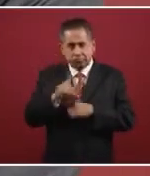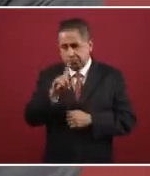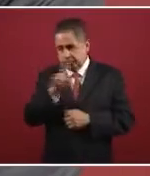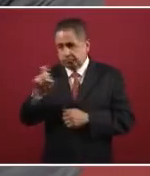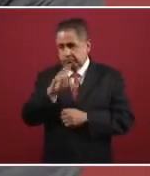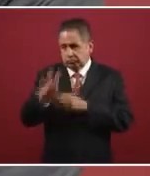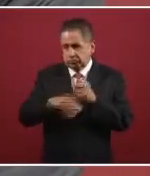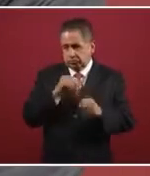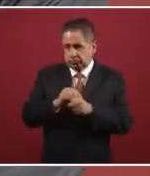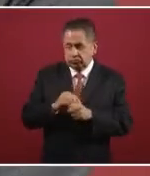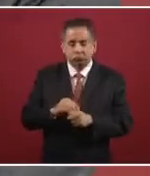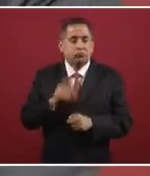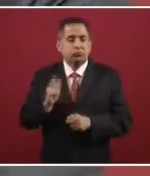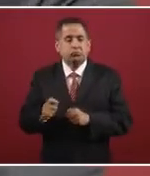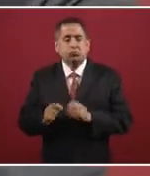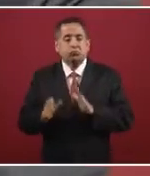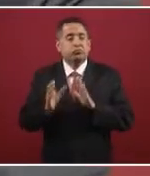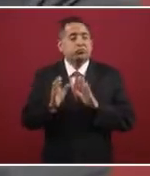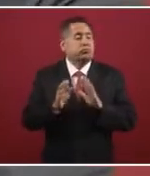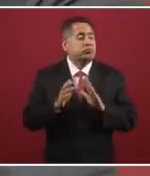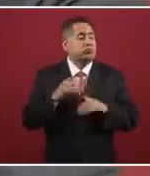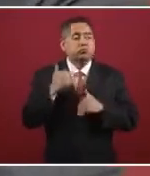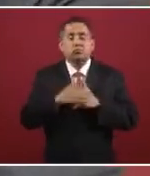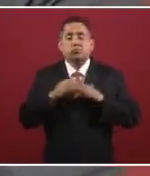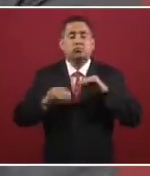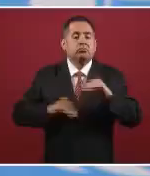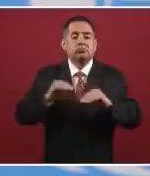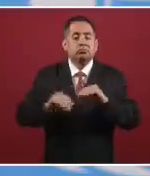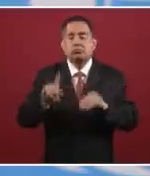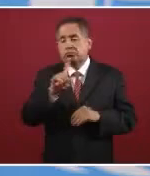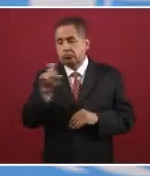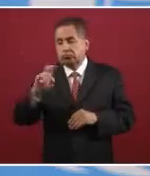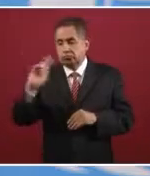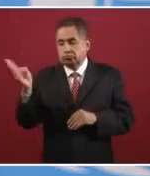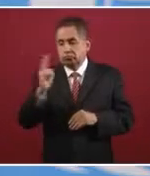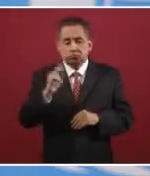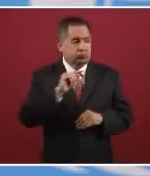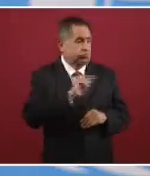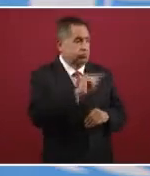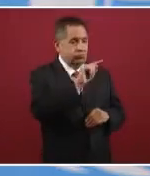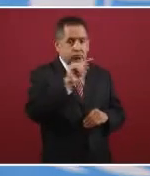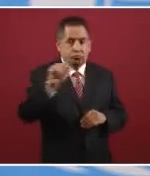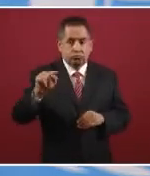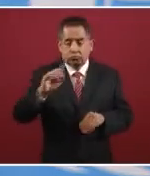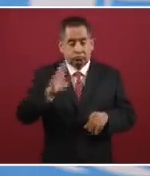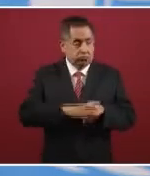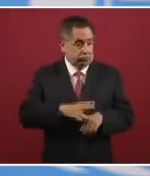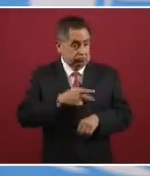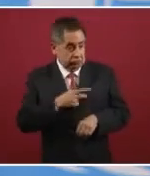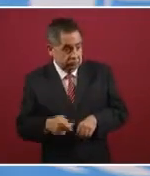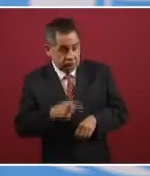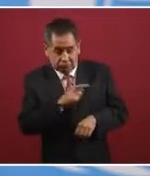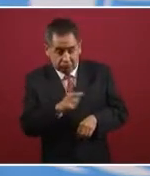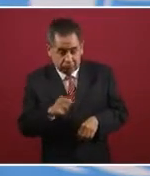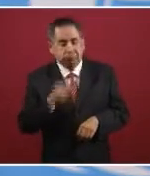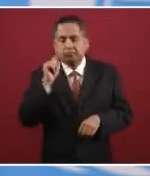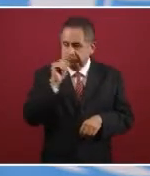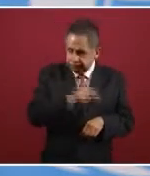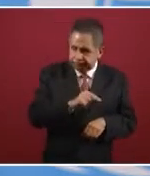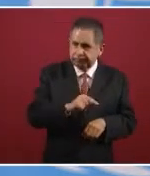la constitución de 100 universidades públicas en las regiones más pobres de México. Educación